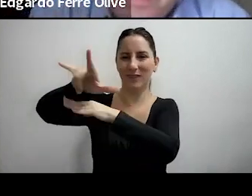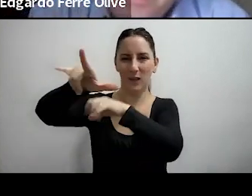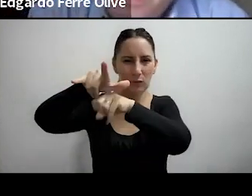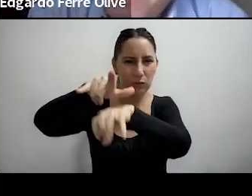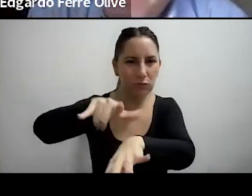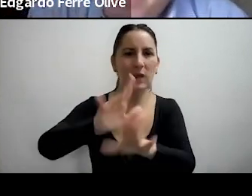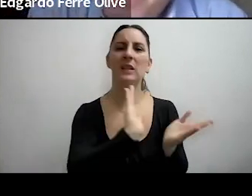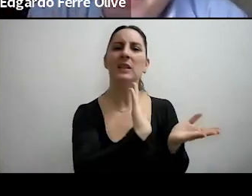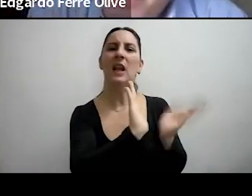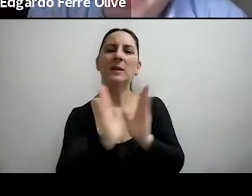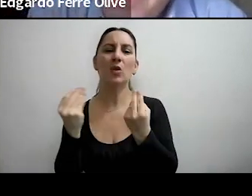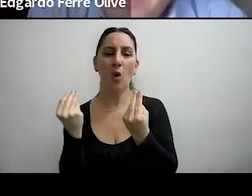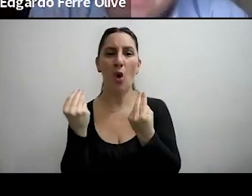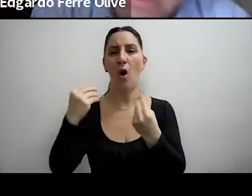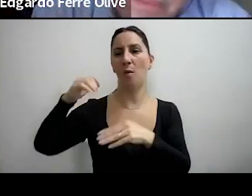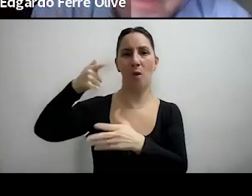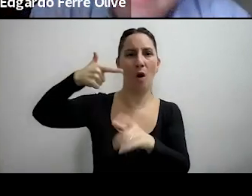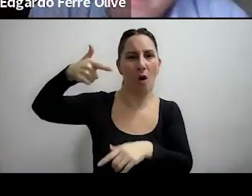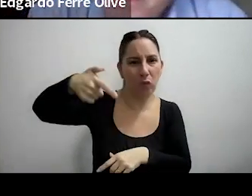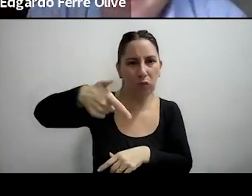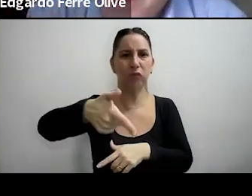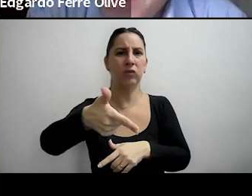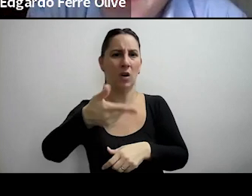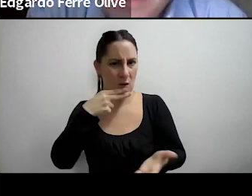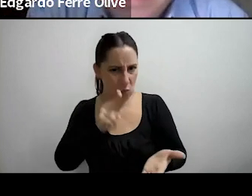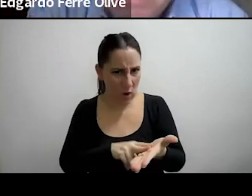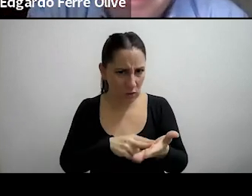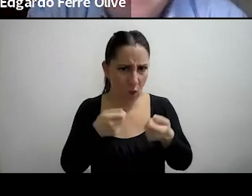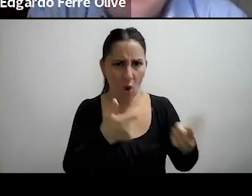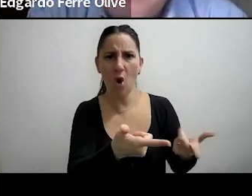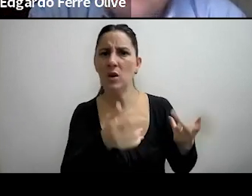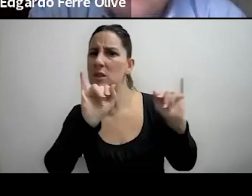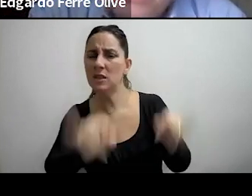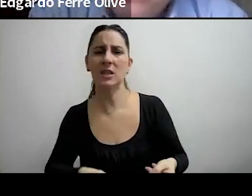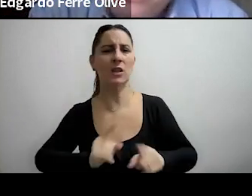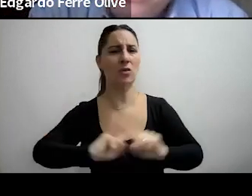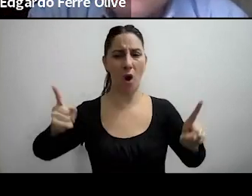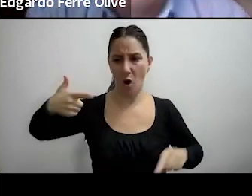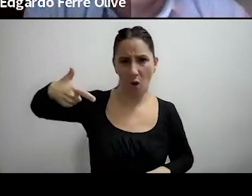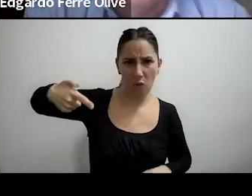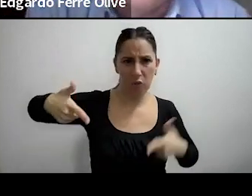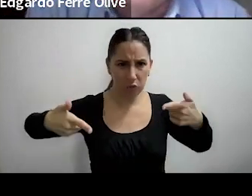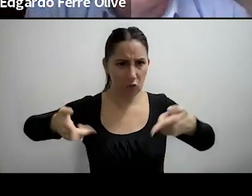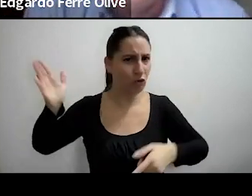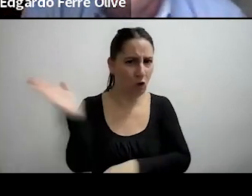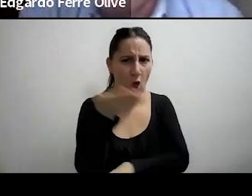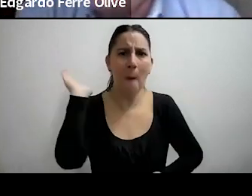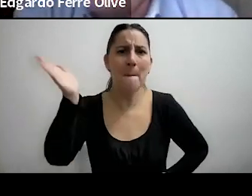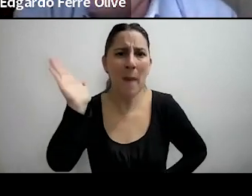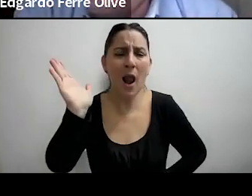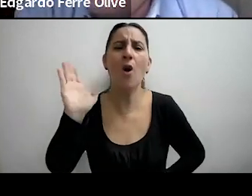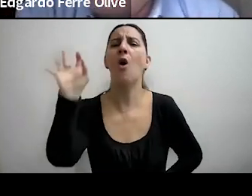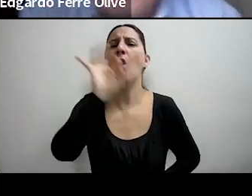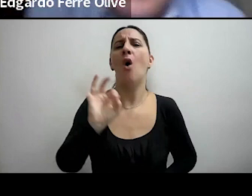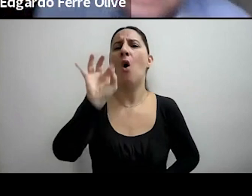con un pesticida? ¿Le aplico un impuesto especial? ¿Se lo puedo aplicar? ¿No se lo puedo aplicar? ¿Esos pesticidas son todos nocivos o hay alguno que es nocivo al ambiente y otro que